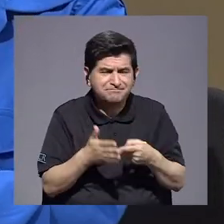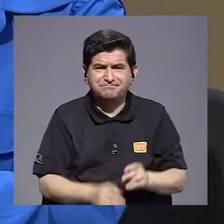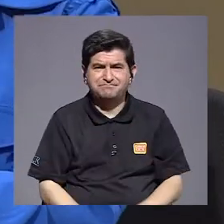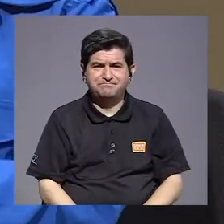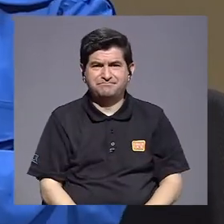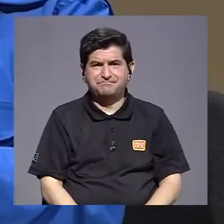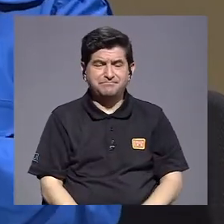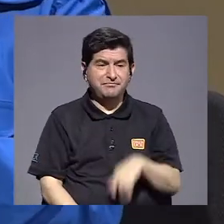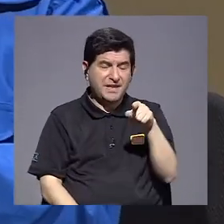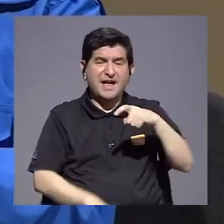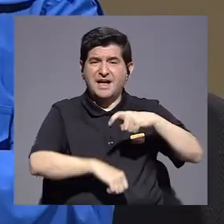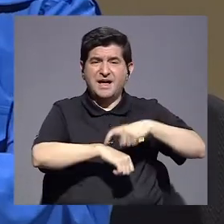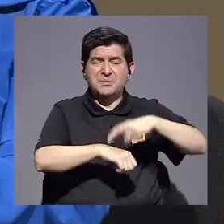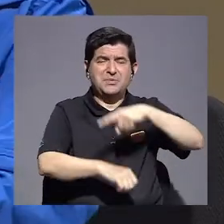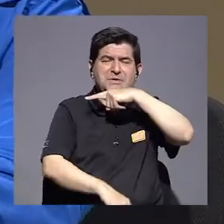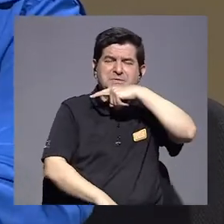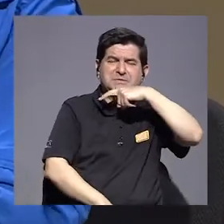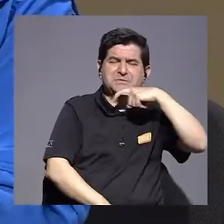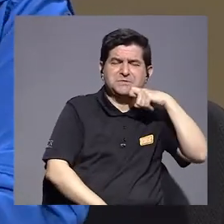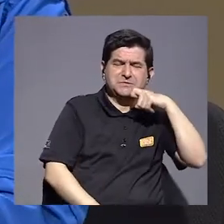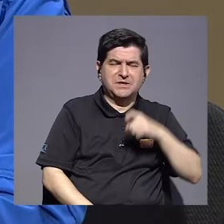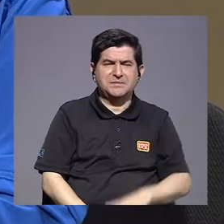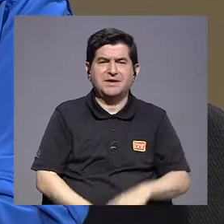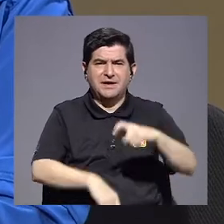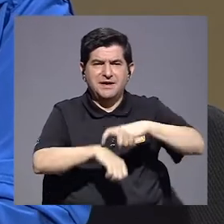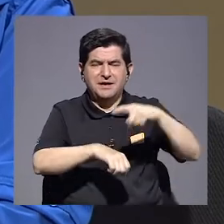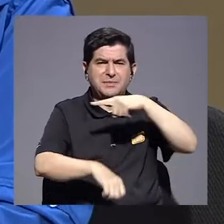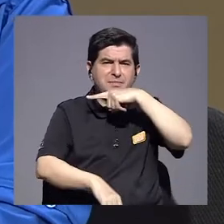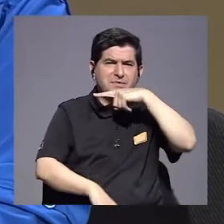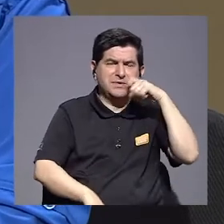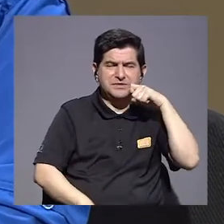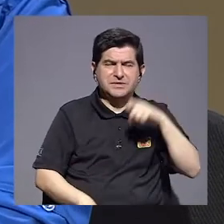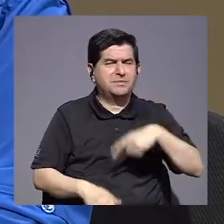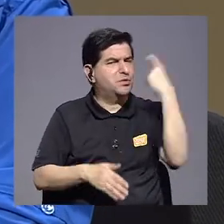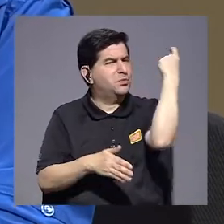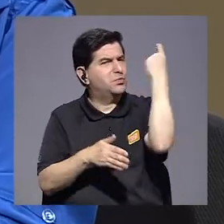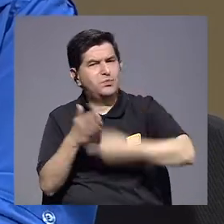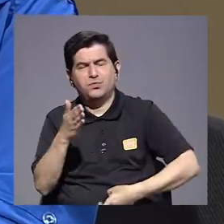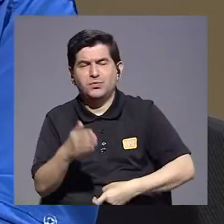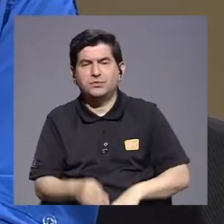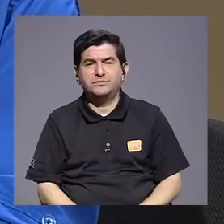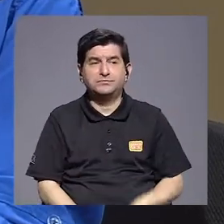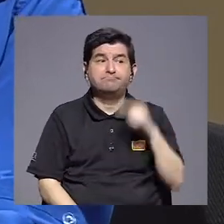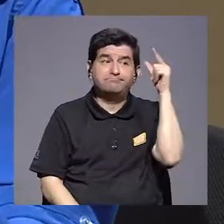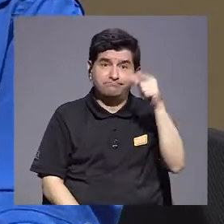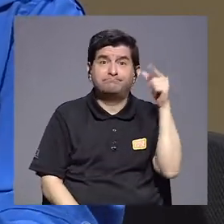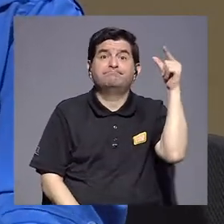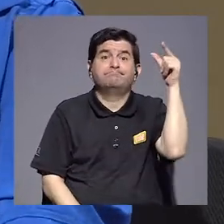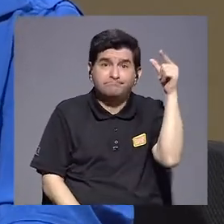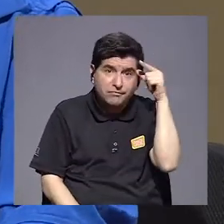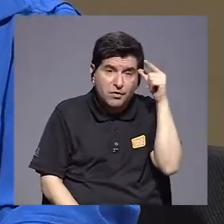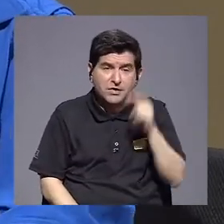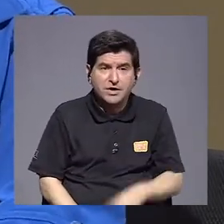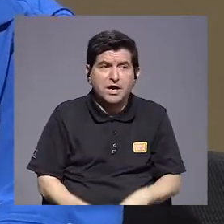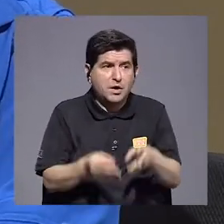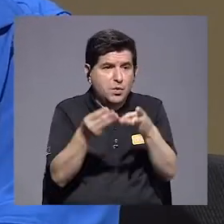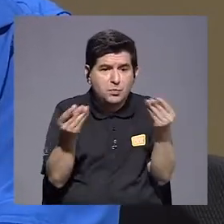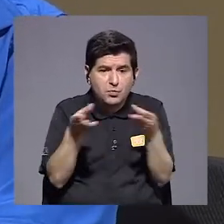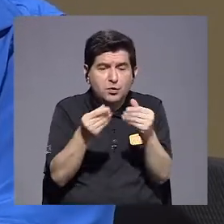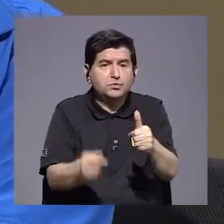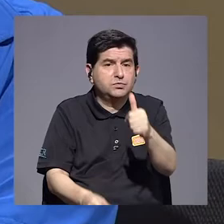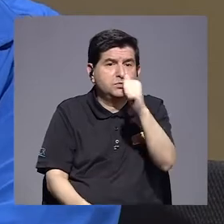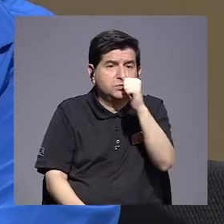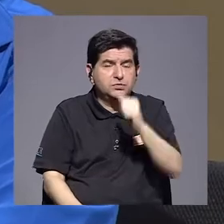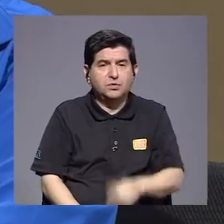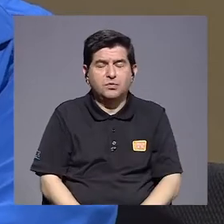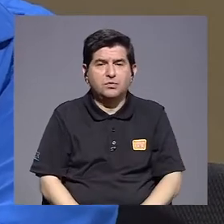lógicamente esta época seca haya sido una época seca sumamente dura, y lógicamente la producción de